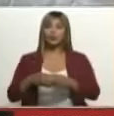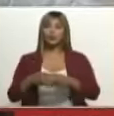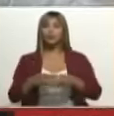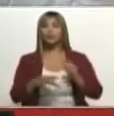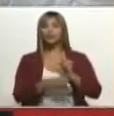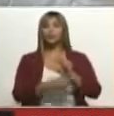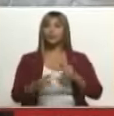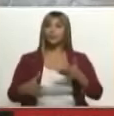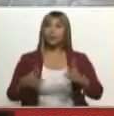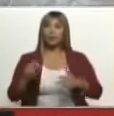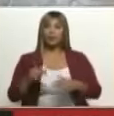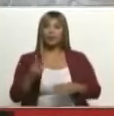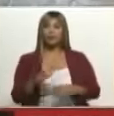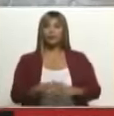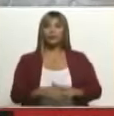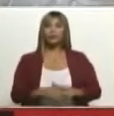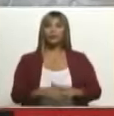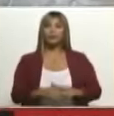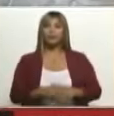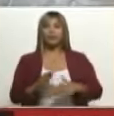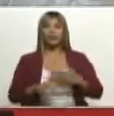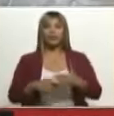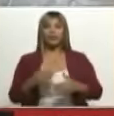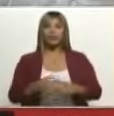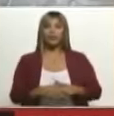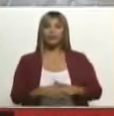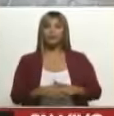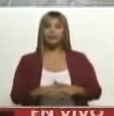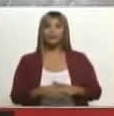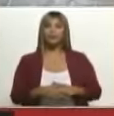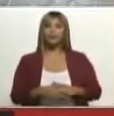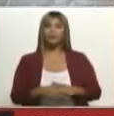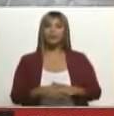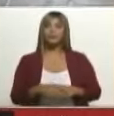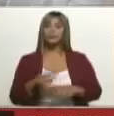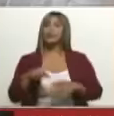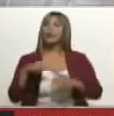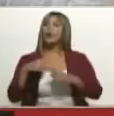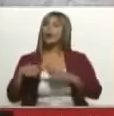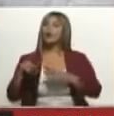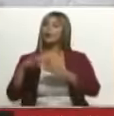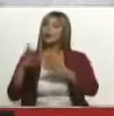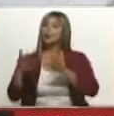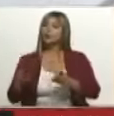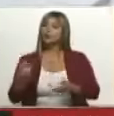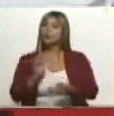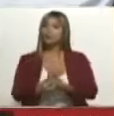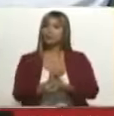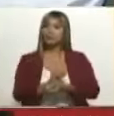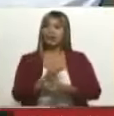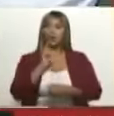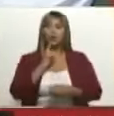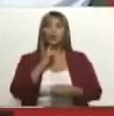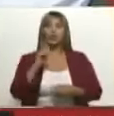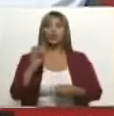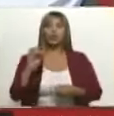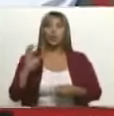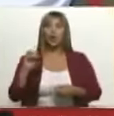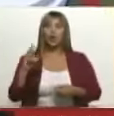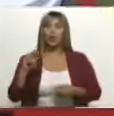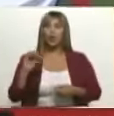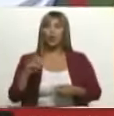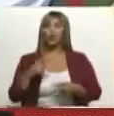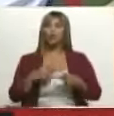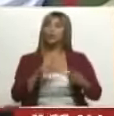Venezuela. Luego del desmantelamiento de Tocorón y, por supuesto, del desmantelamiento